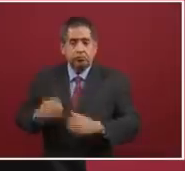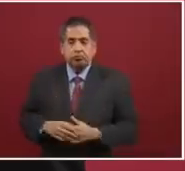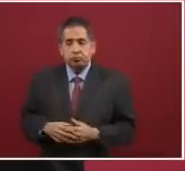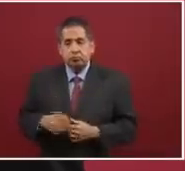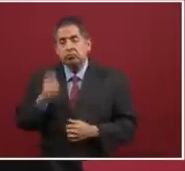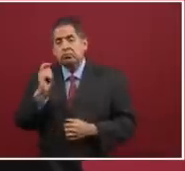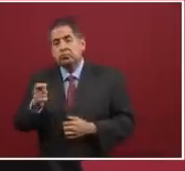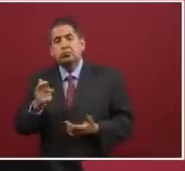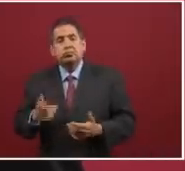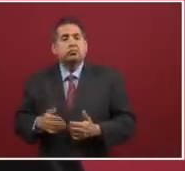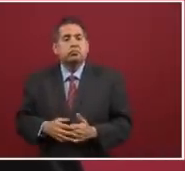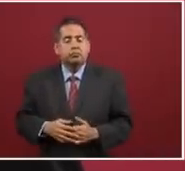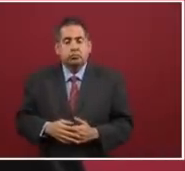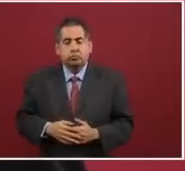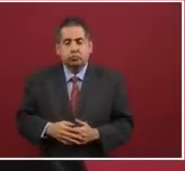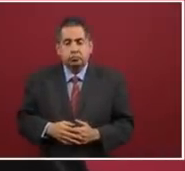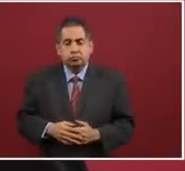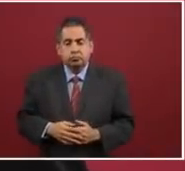que